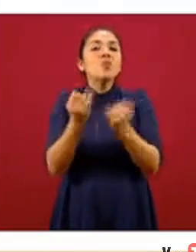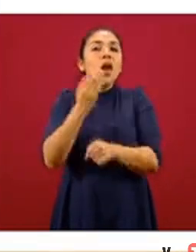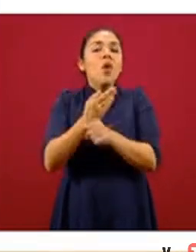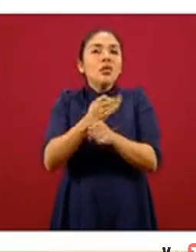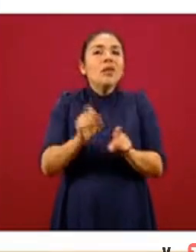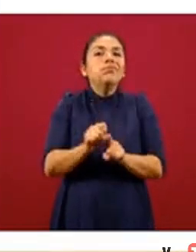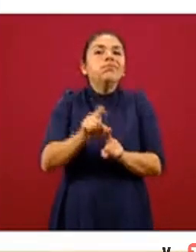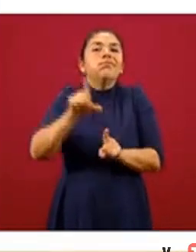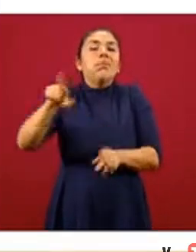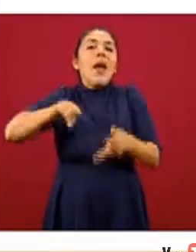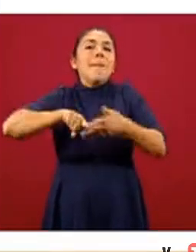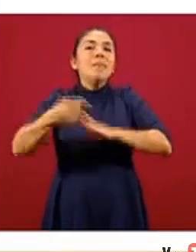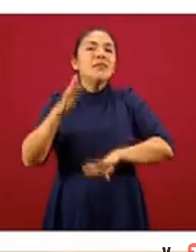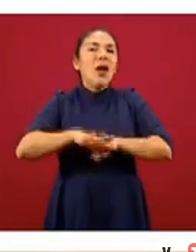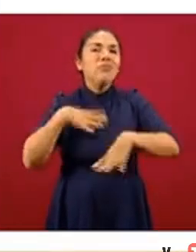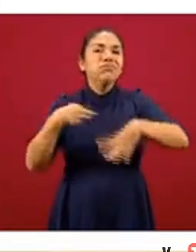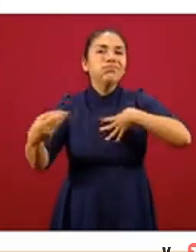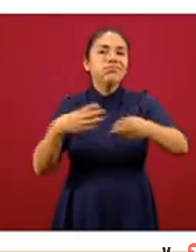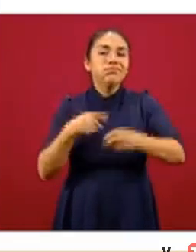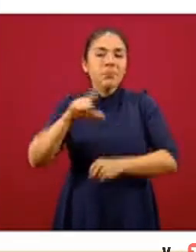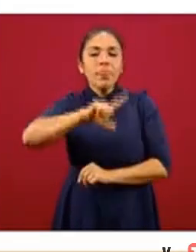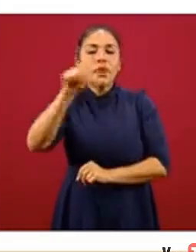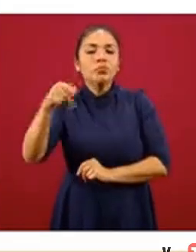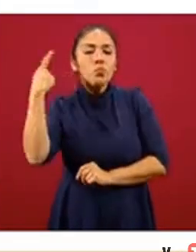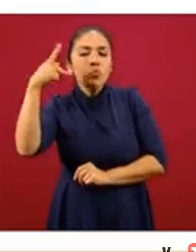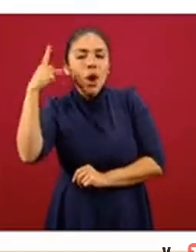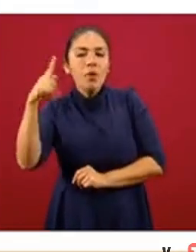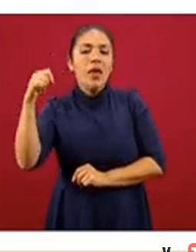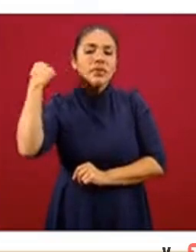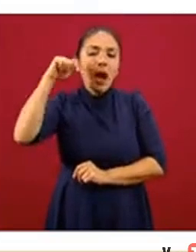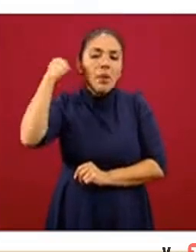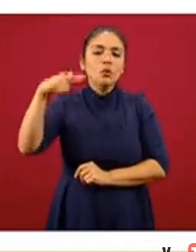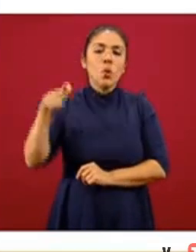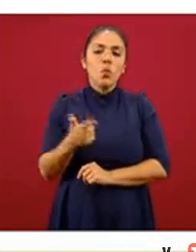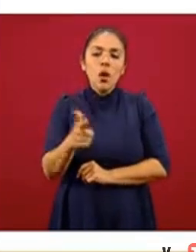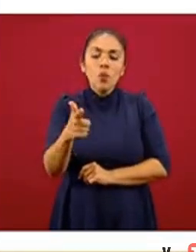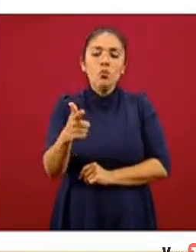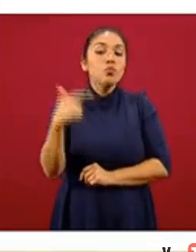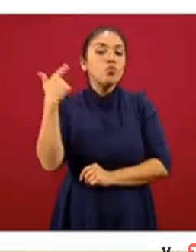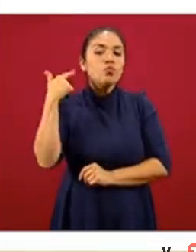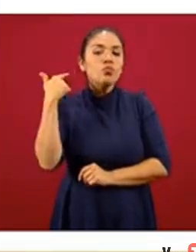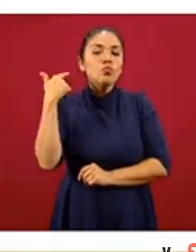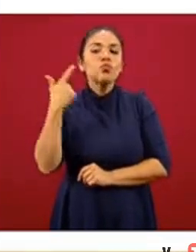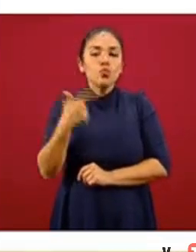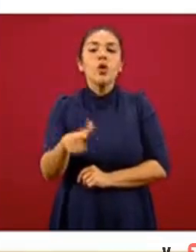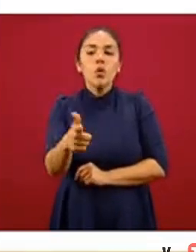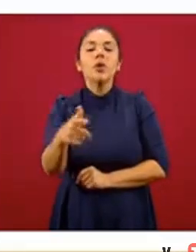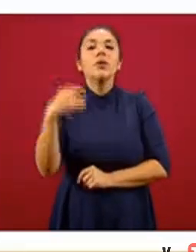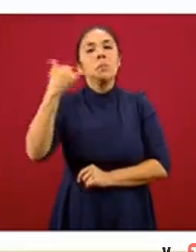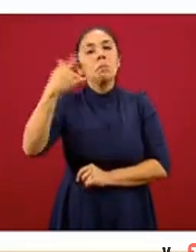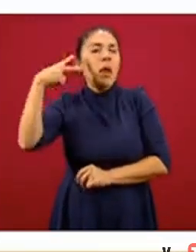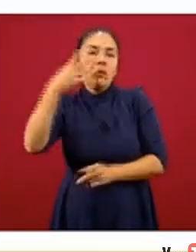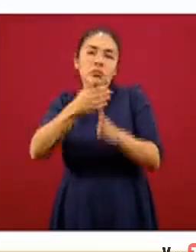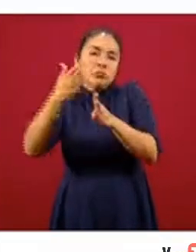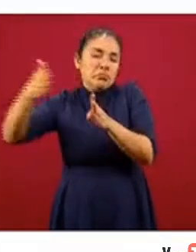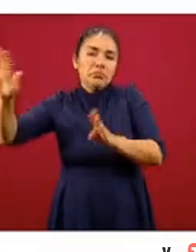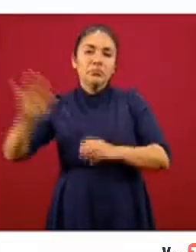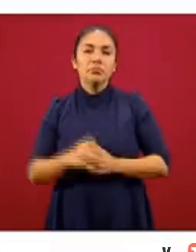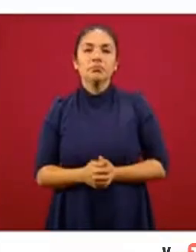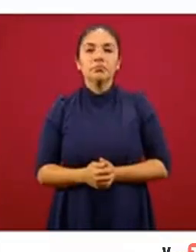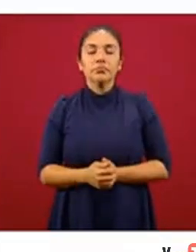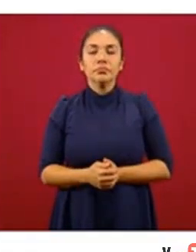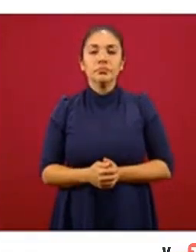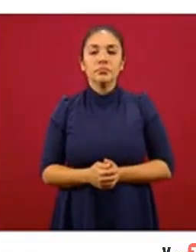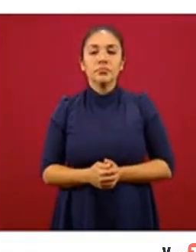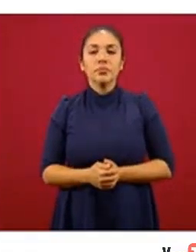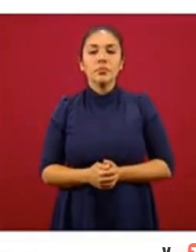ascenso de la epidemia, seguido de Puebla, Tabasco, Guanajuato y varios otros estados. La siguiente. Para poder